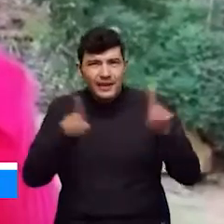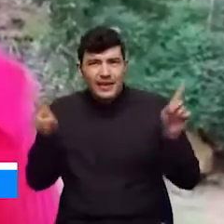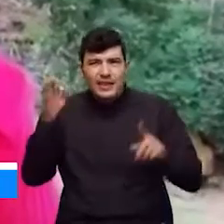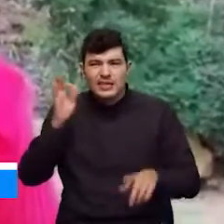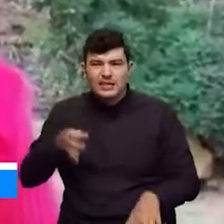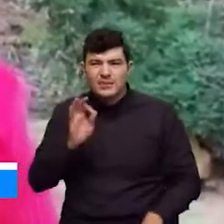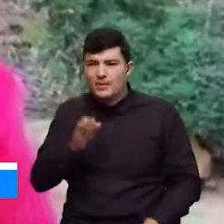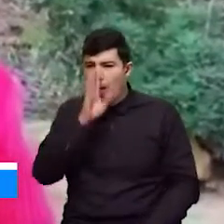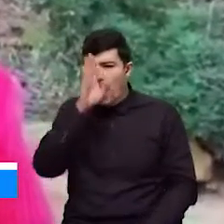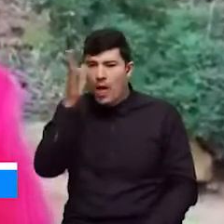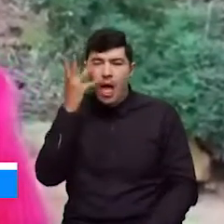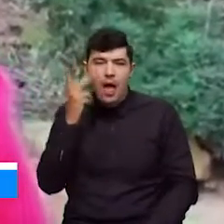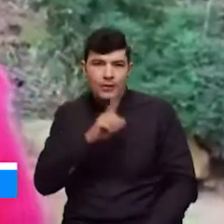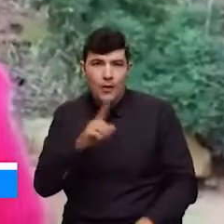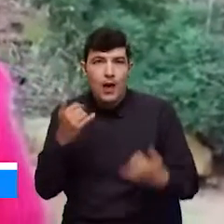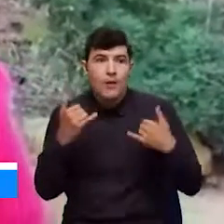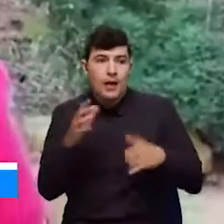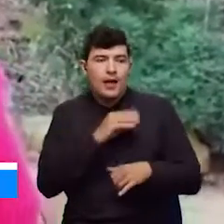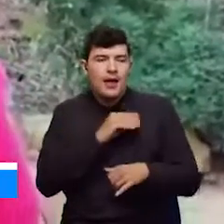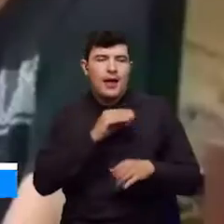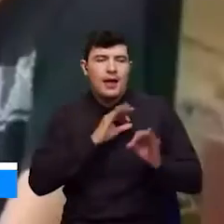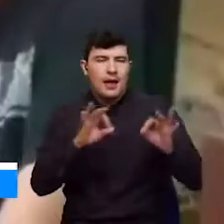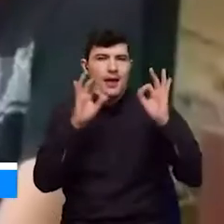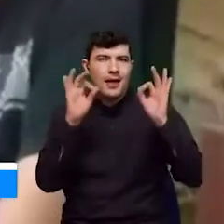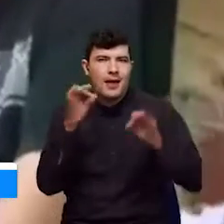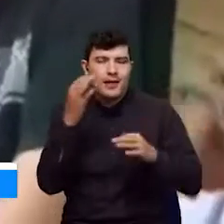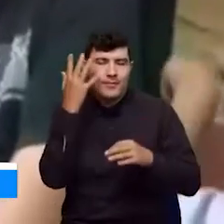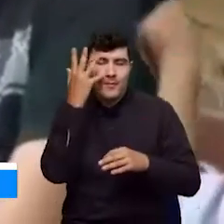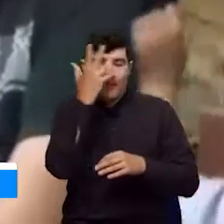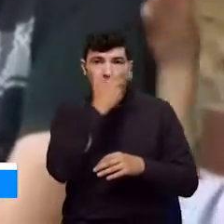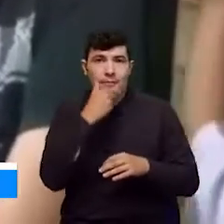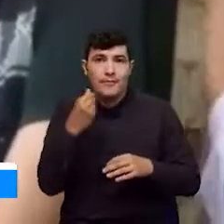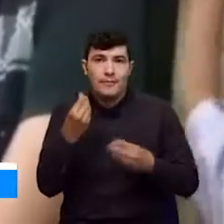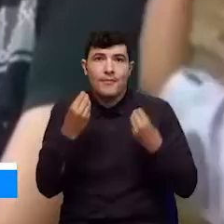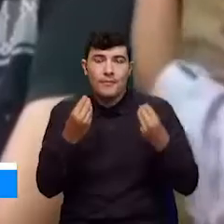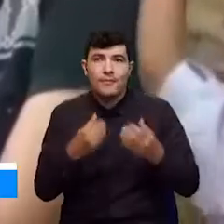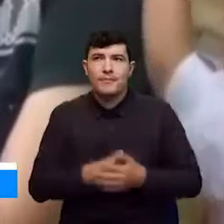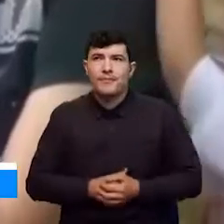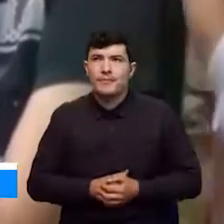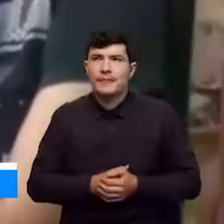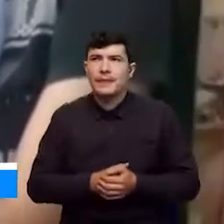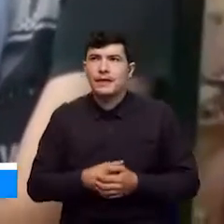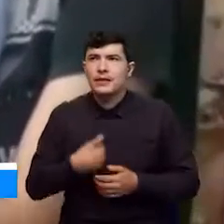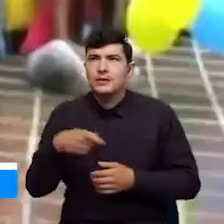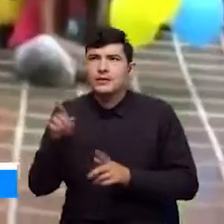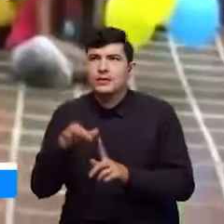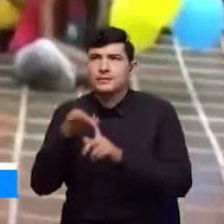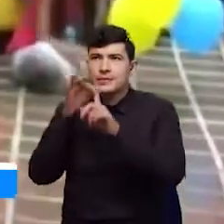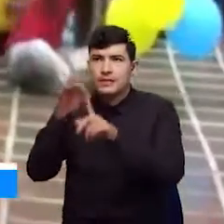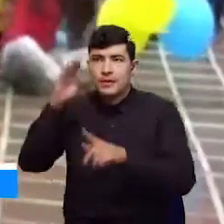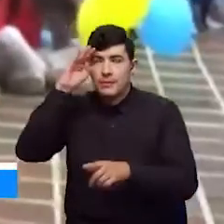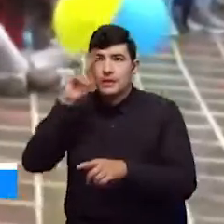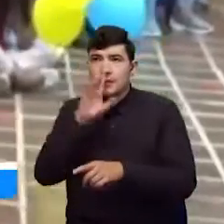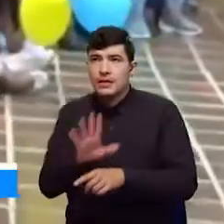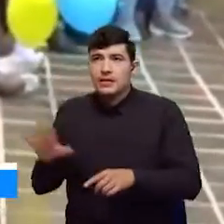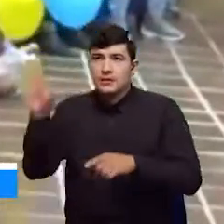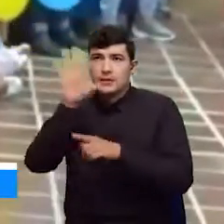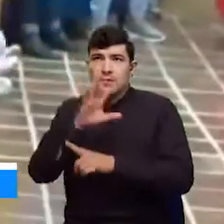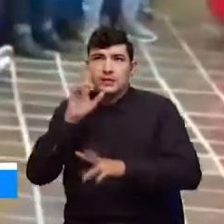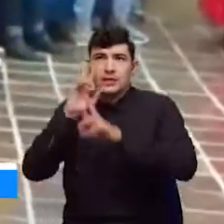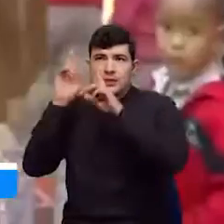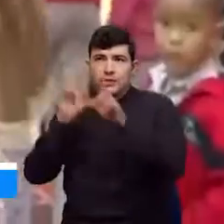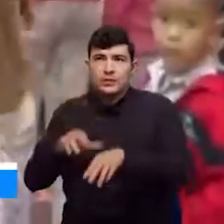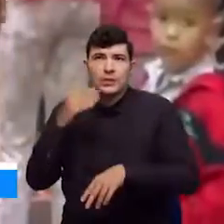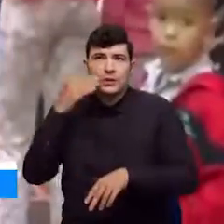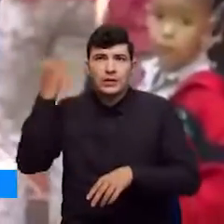lo que pues, siempre hemos pasado, y nos olvidamos de todas las tristezas y estuvimos muy alegres. Esta especialidad de la Policía Nacional se ha destacado